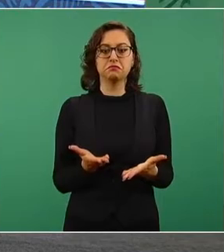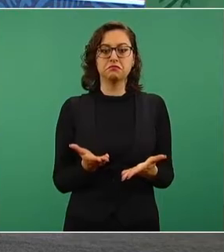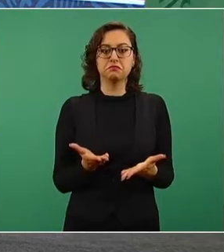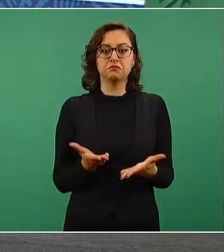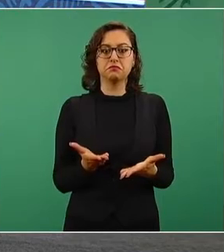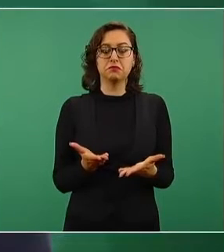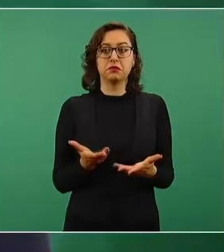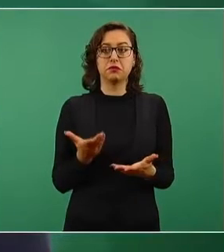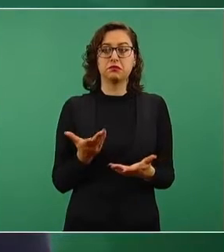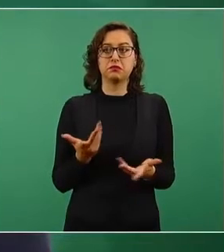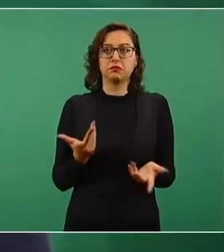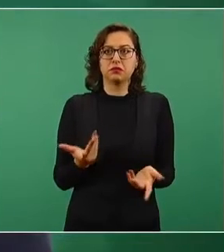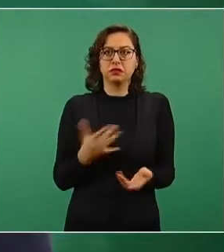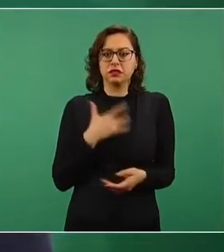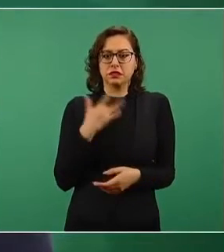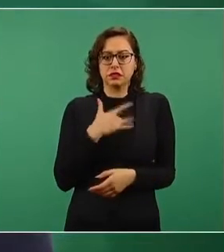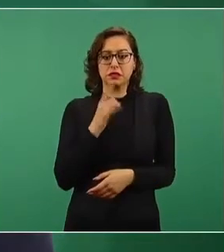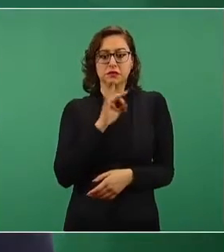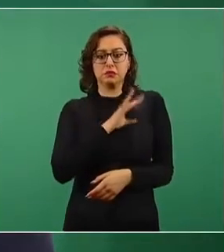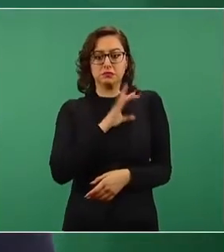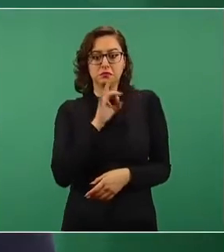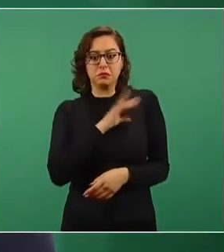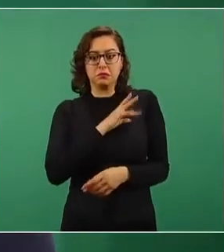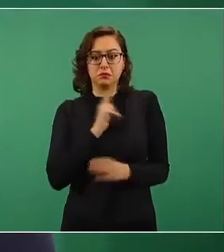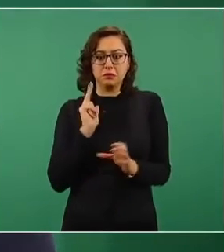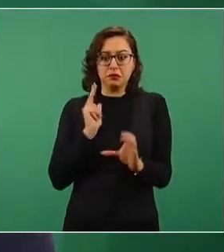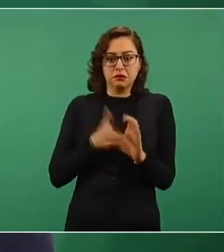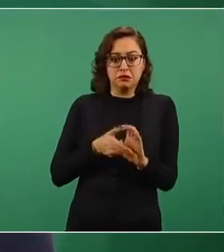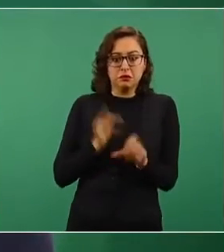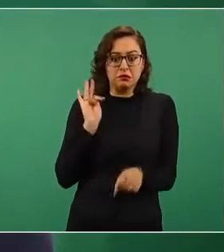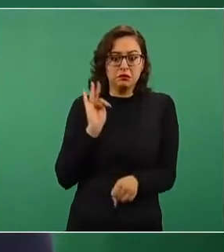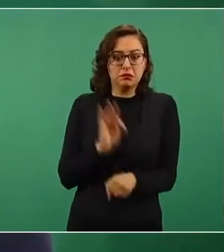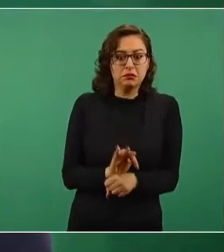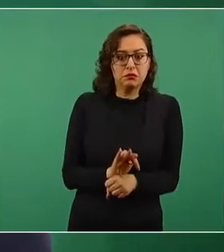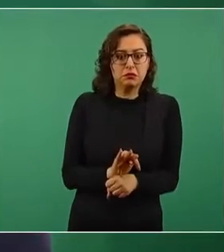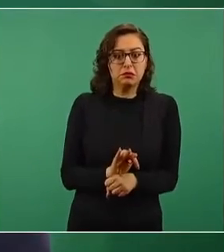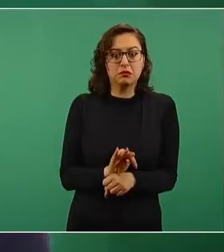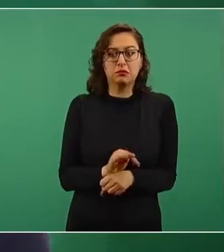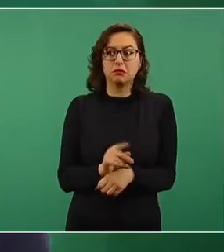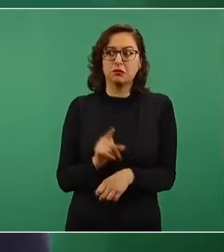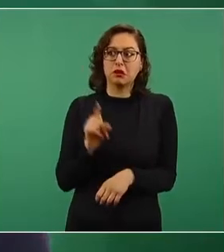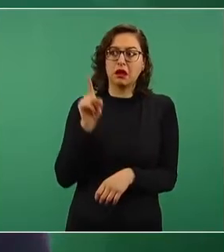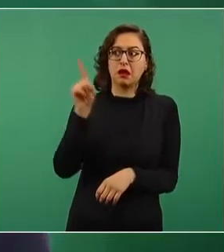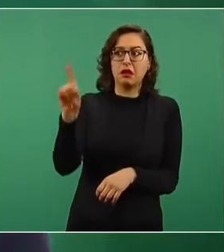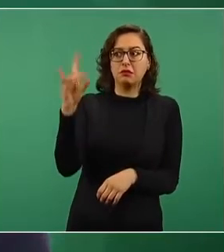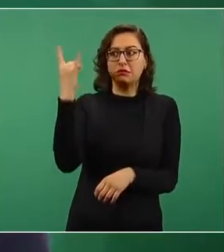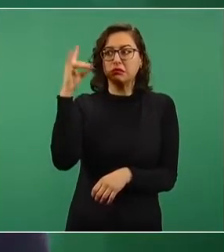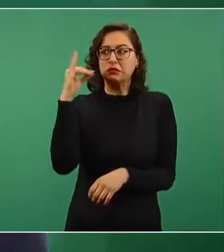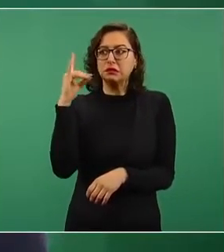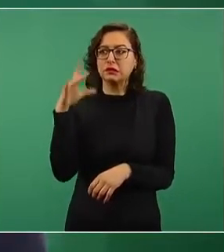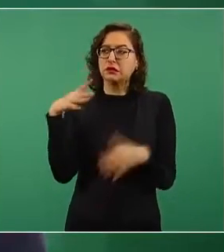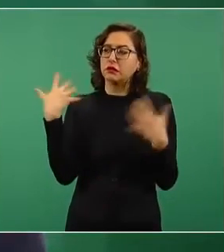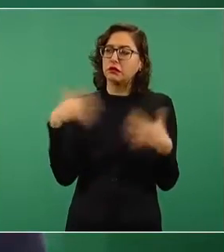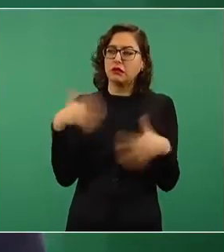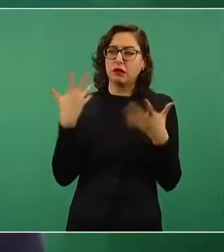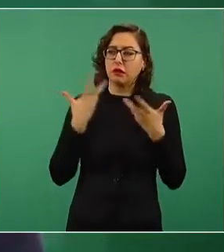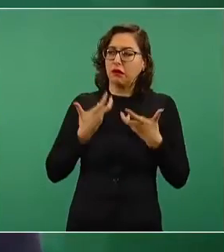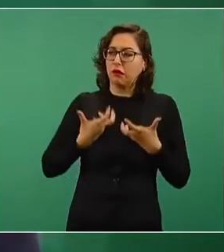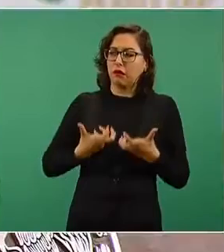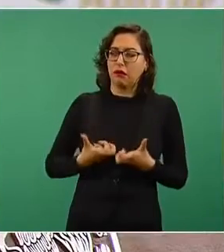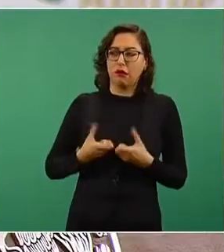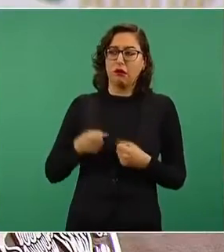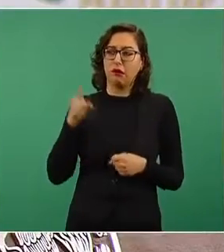de refugiado, de asilado, ante el golpe perpetuado en mi país